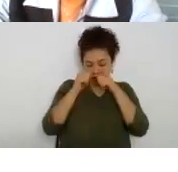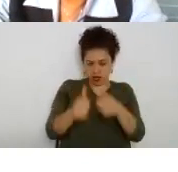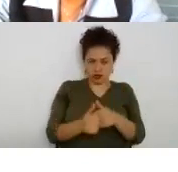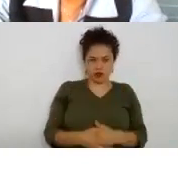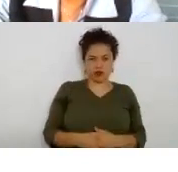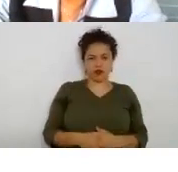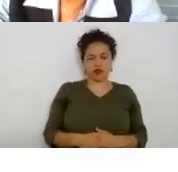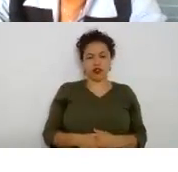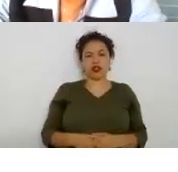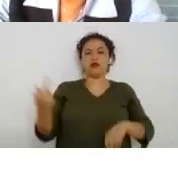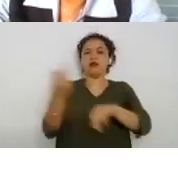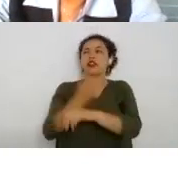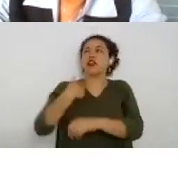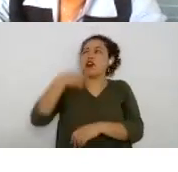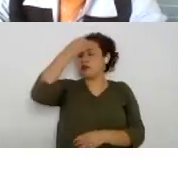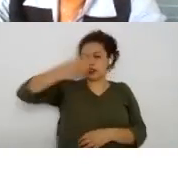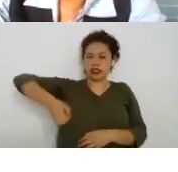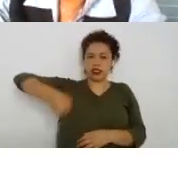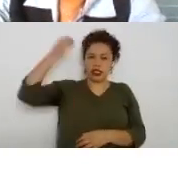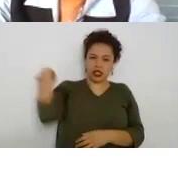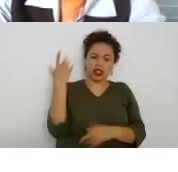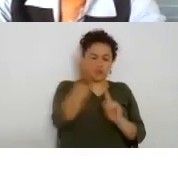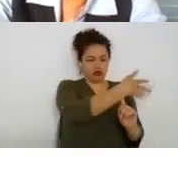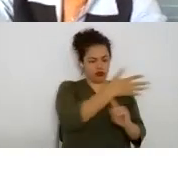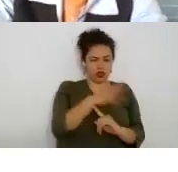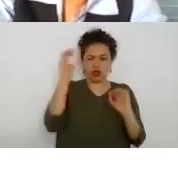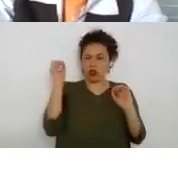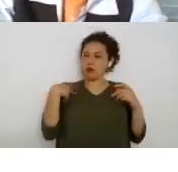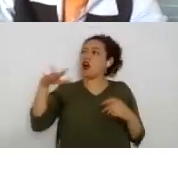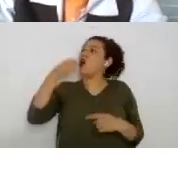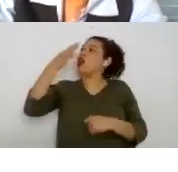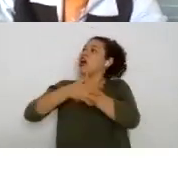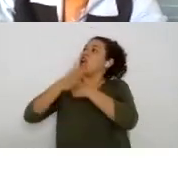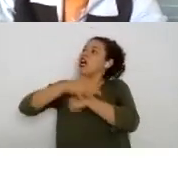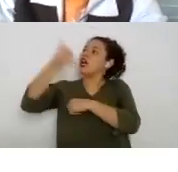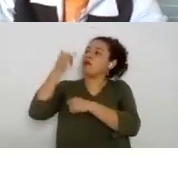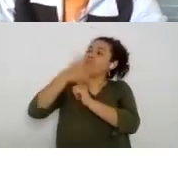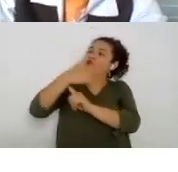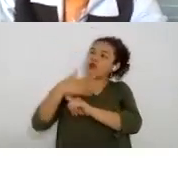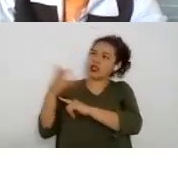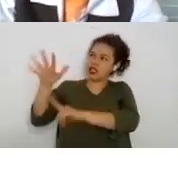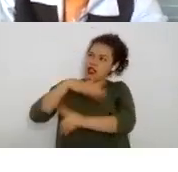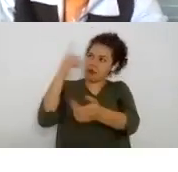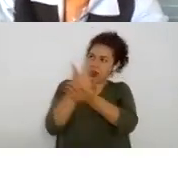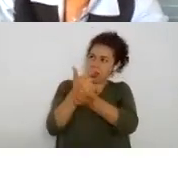¿Y qué pasa si a mí se me olvidó llamar a la ambulancia o pedirle a alguien que llamara a la ambulancia? Y la situación se